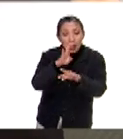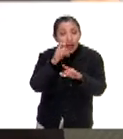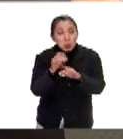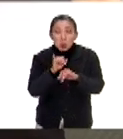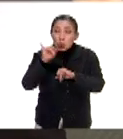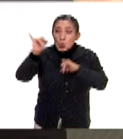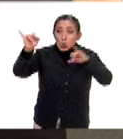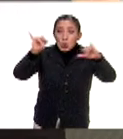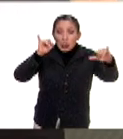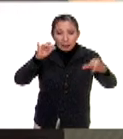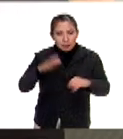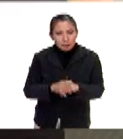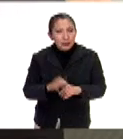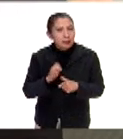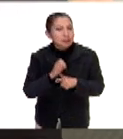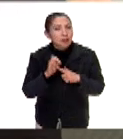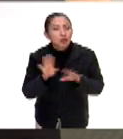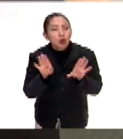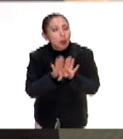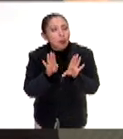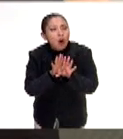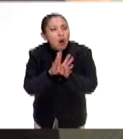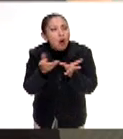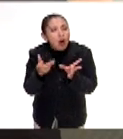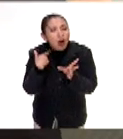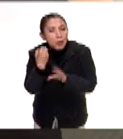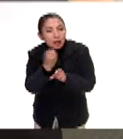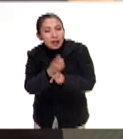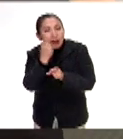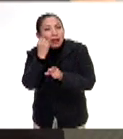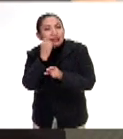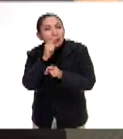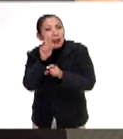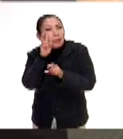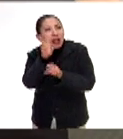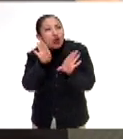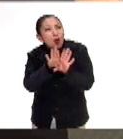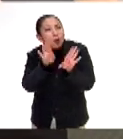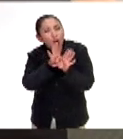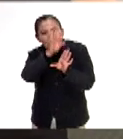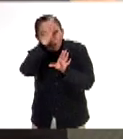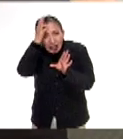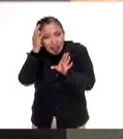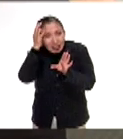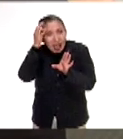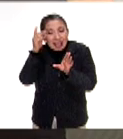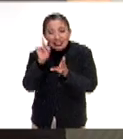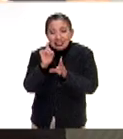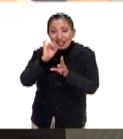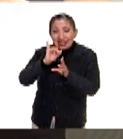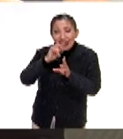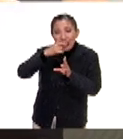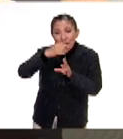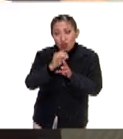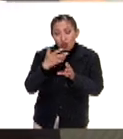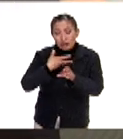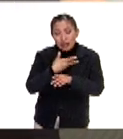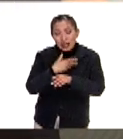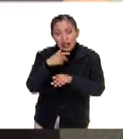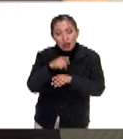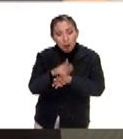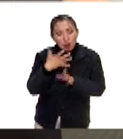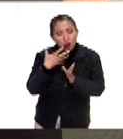muy alejado. Entonces, como que es la oportunidad también de ver cómo Frida Kahlo y Diego Rivera tenían